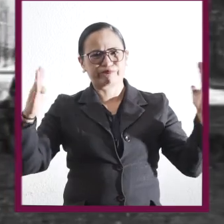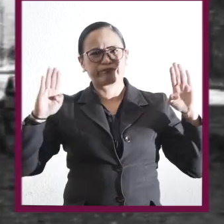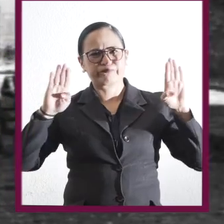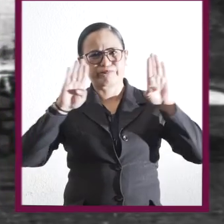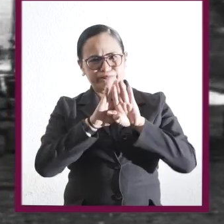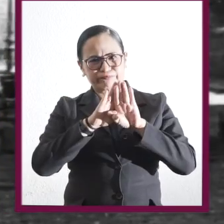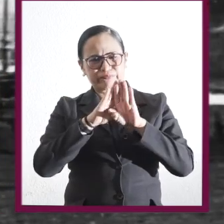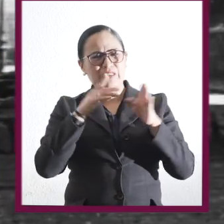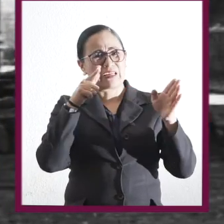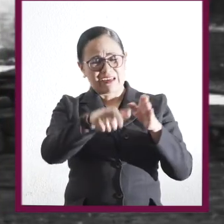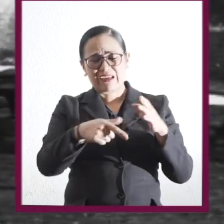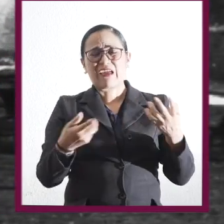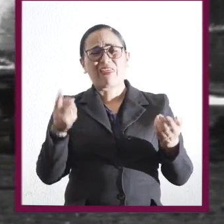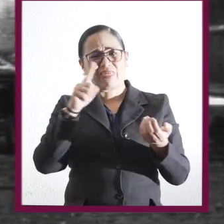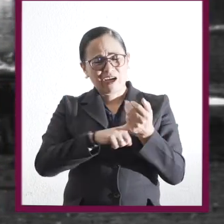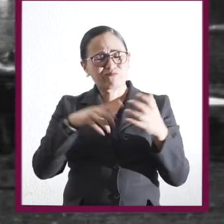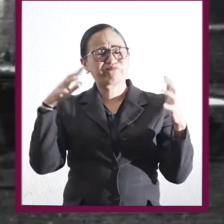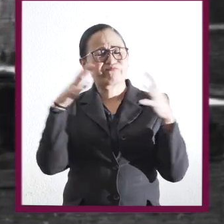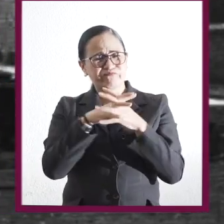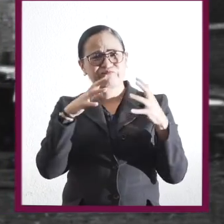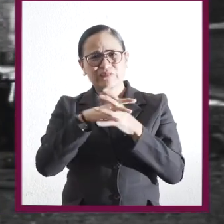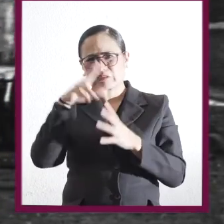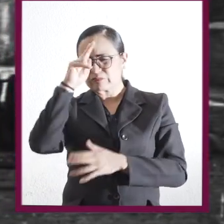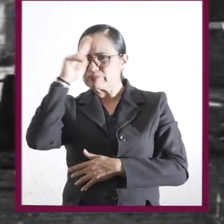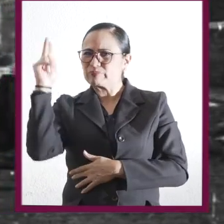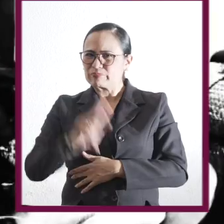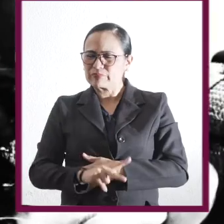que se volvieron auténticos campos de batalla.